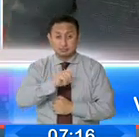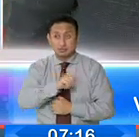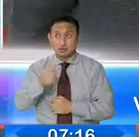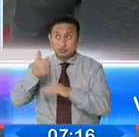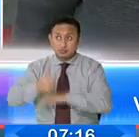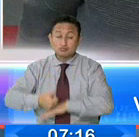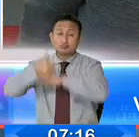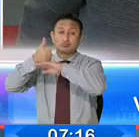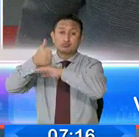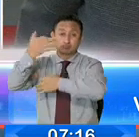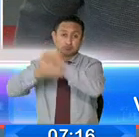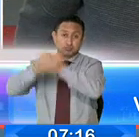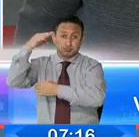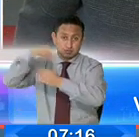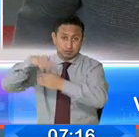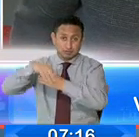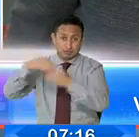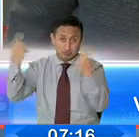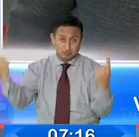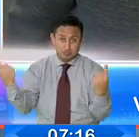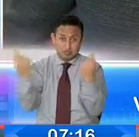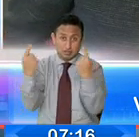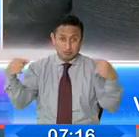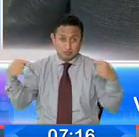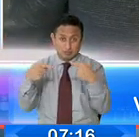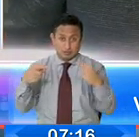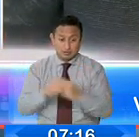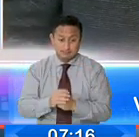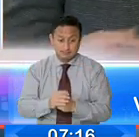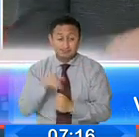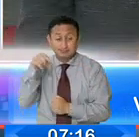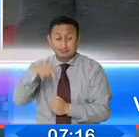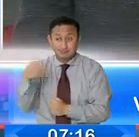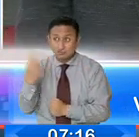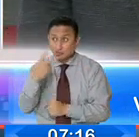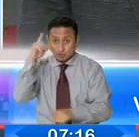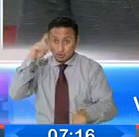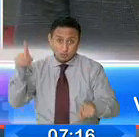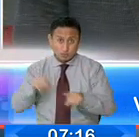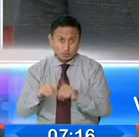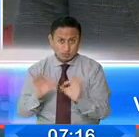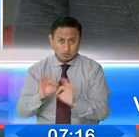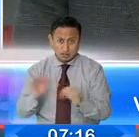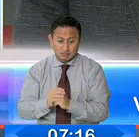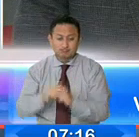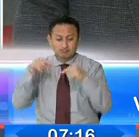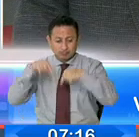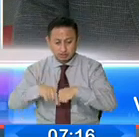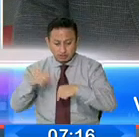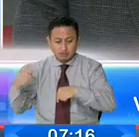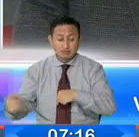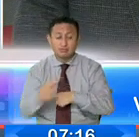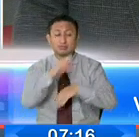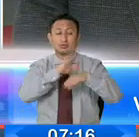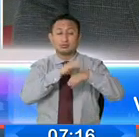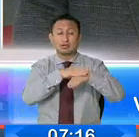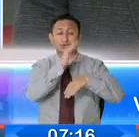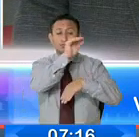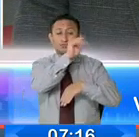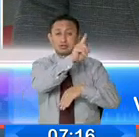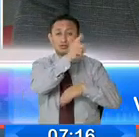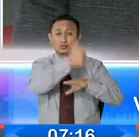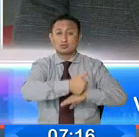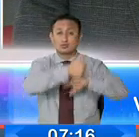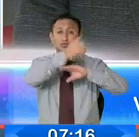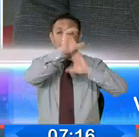el Tribunal Contencioso Electoral, que no sean resueltos con el acuerdo de las partes, se someterá a conocimiento y resolución de la